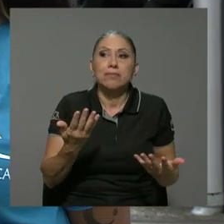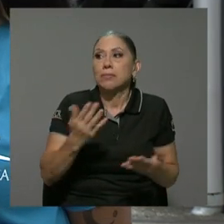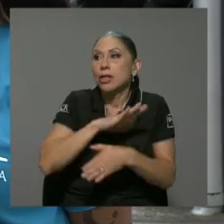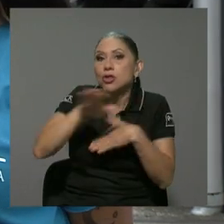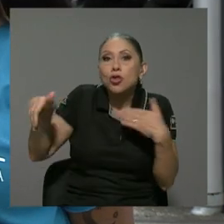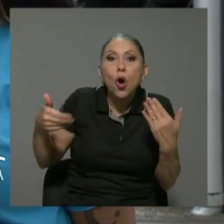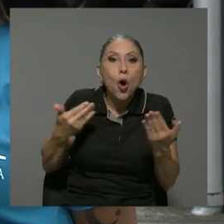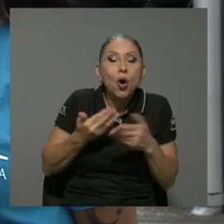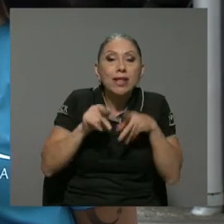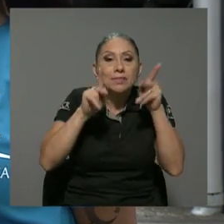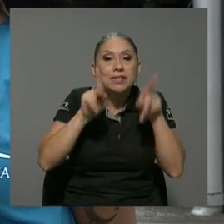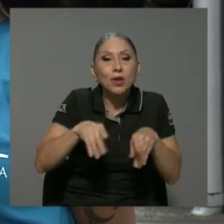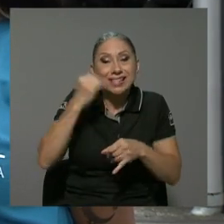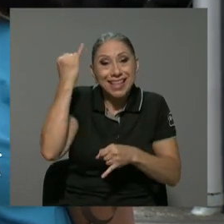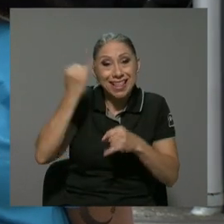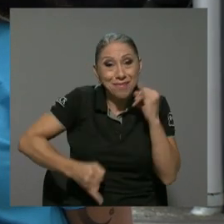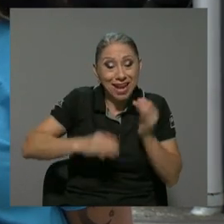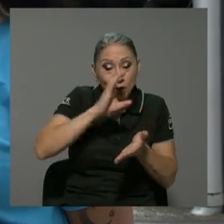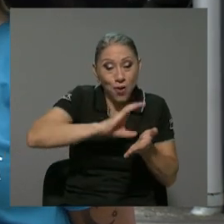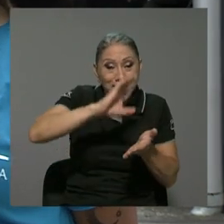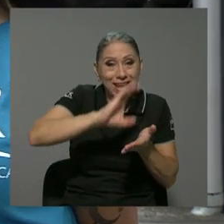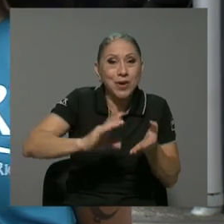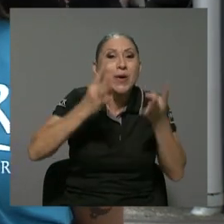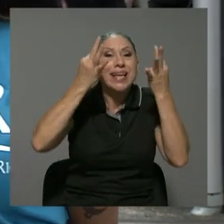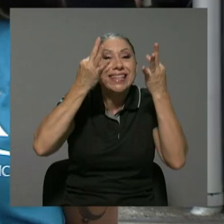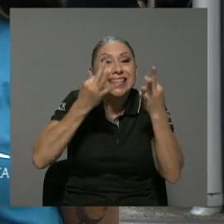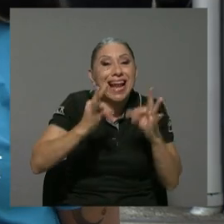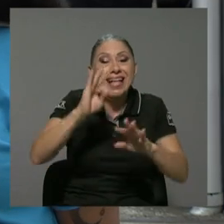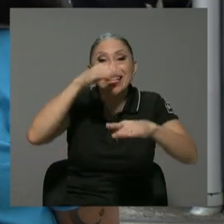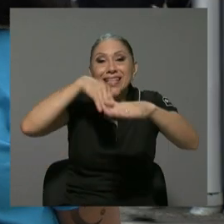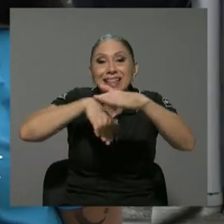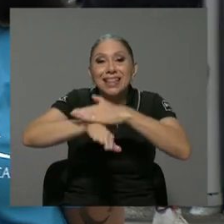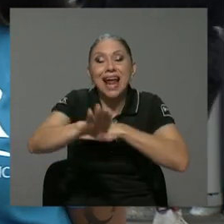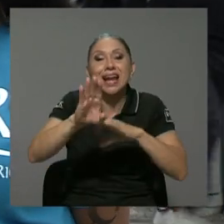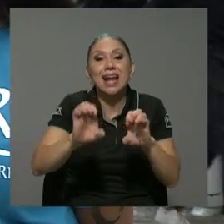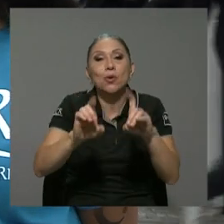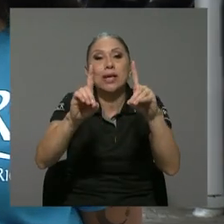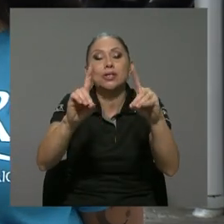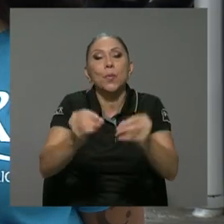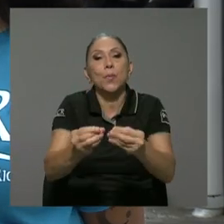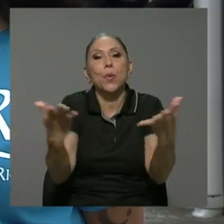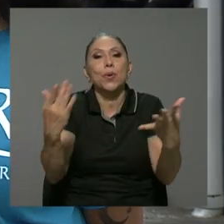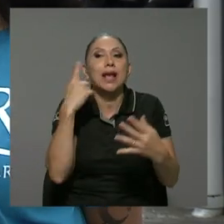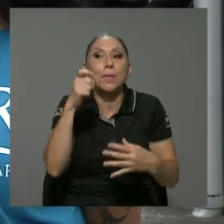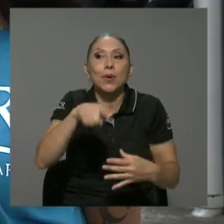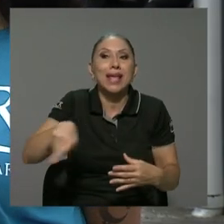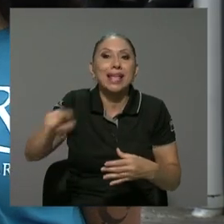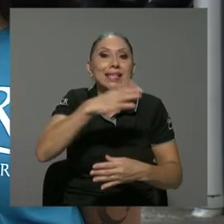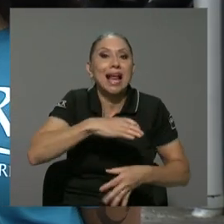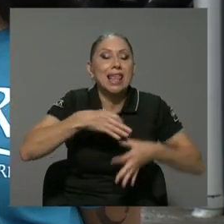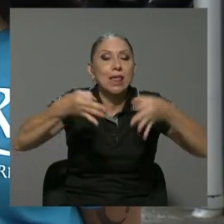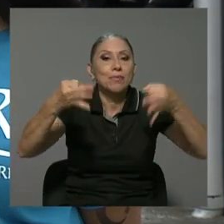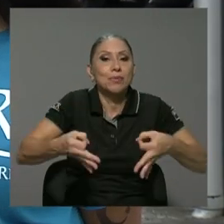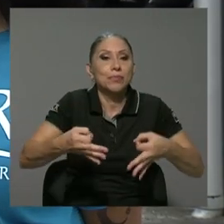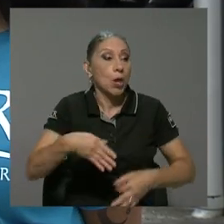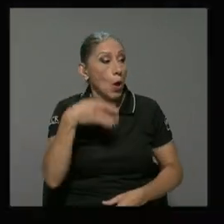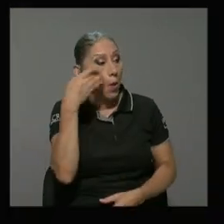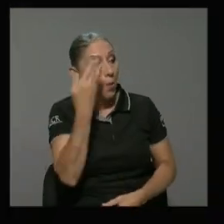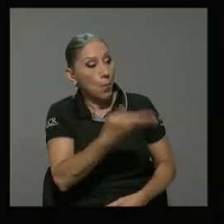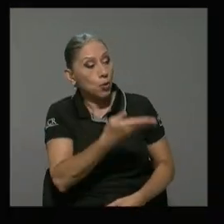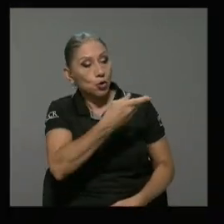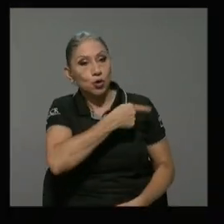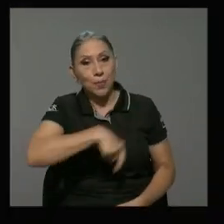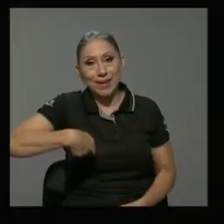estudios de secundaria intentan acudir por, de nuevo, la calidad que significa. Claro. Karen, vos sos presidenta de la Federación